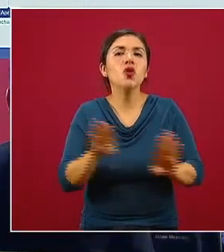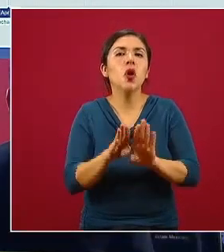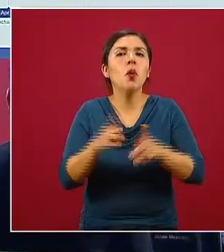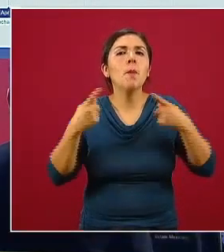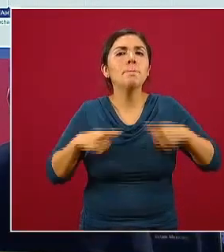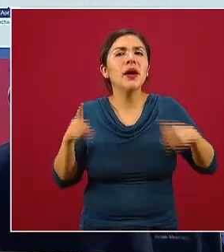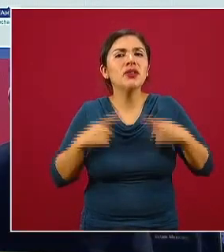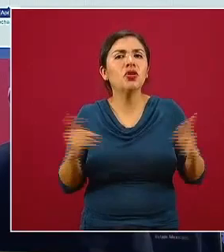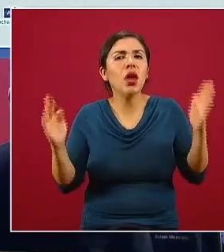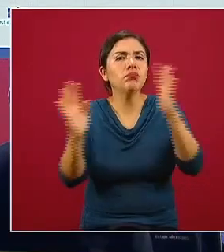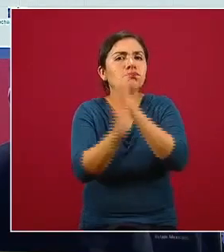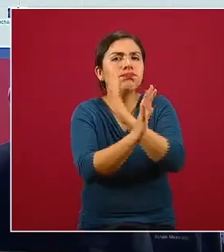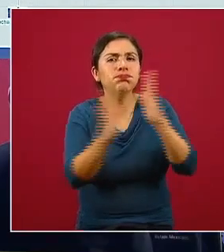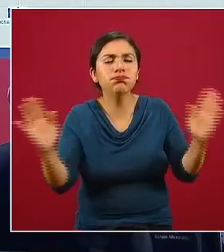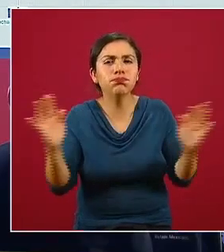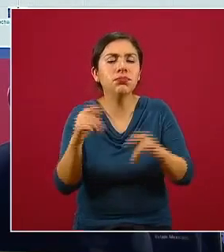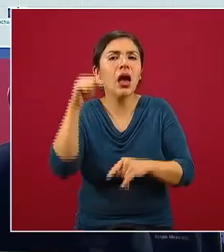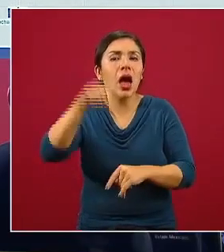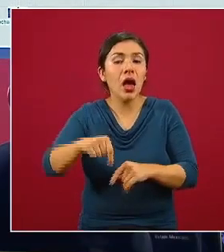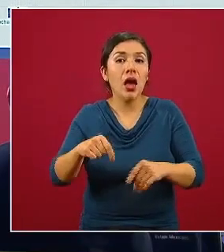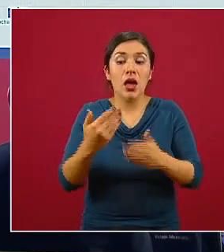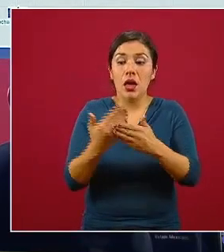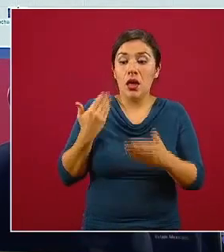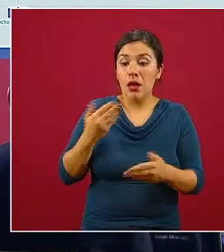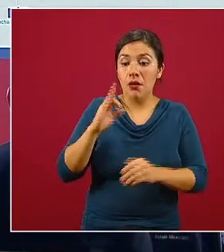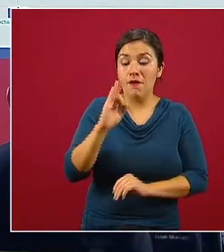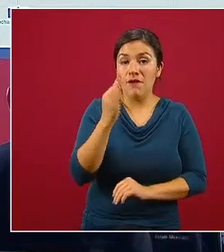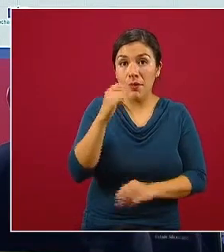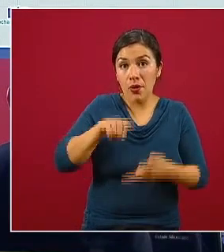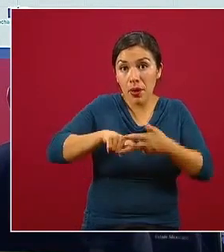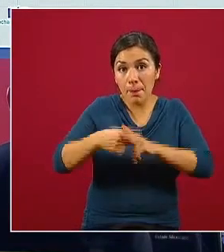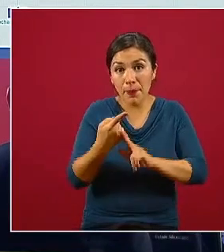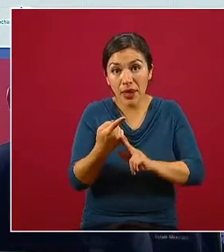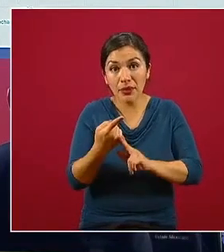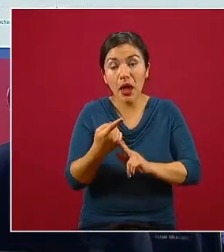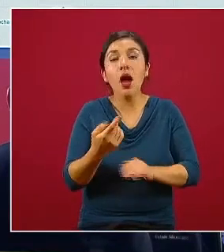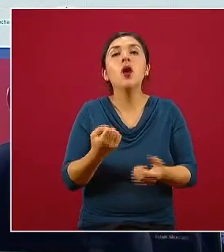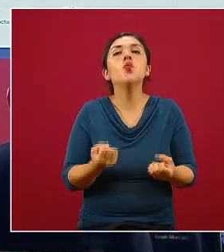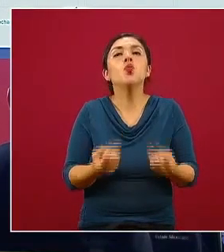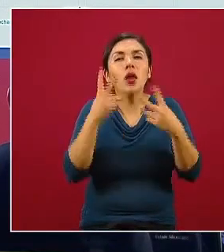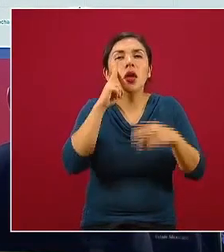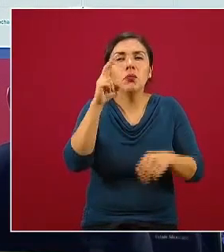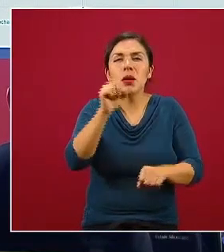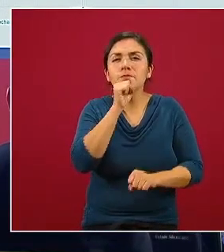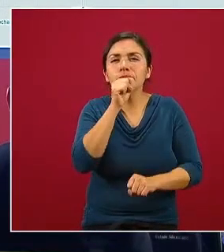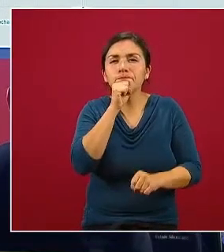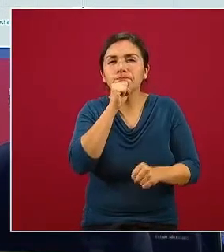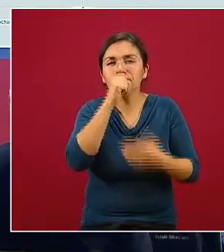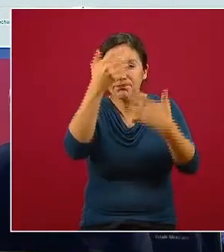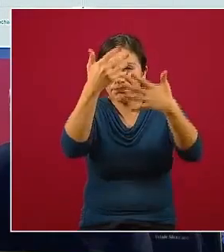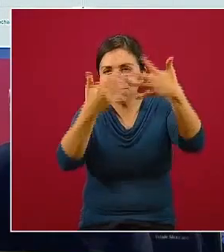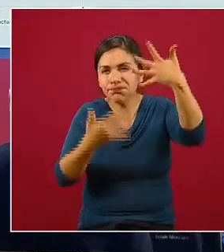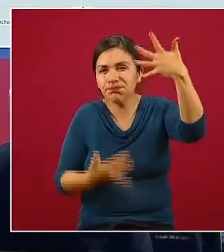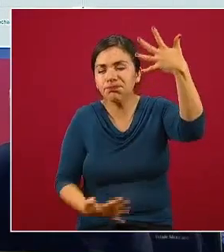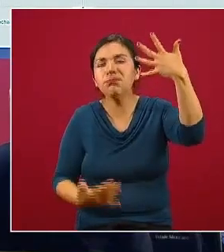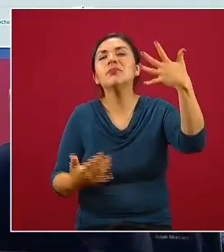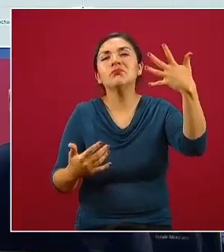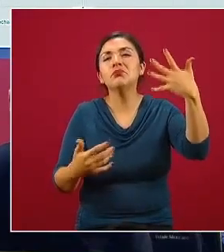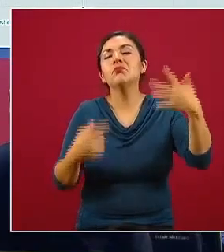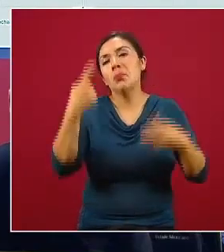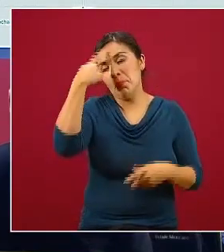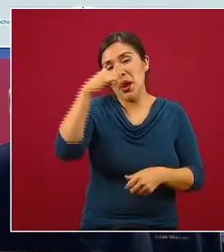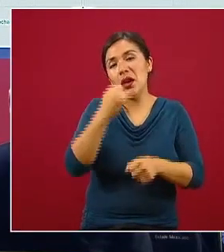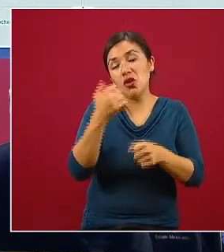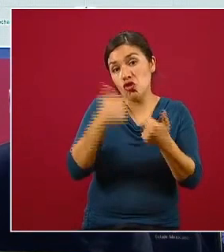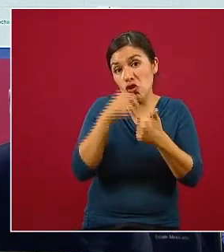movilidad histórica nacional desde febrero de este año. Este índice se hace con